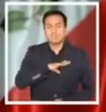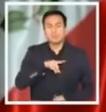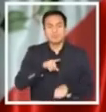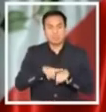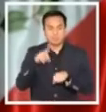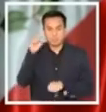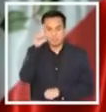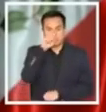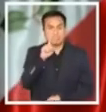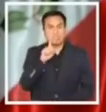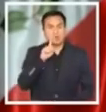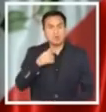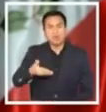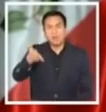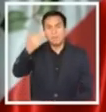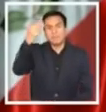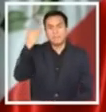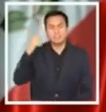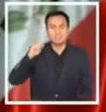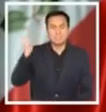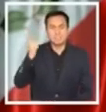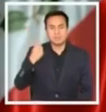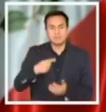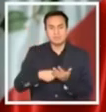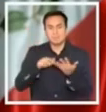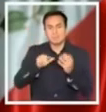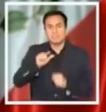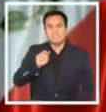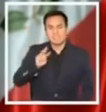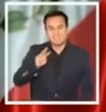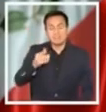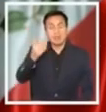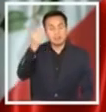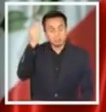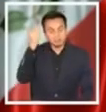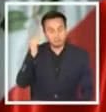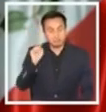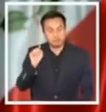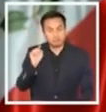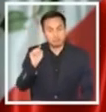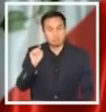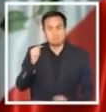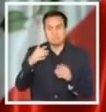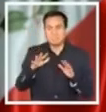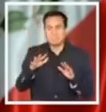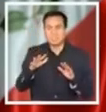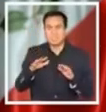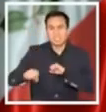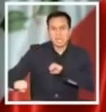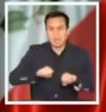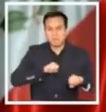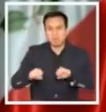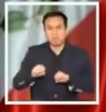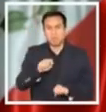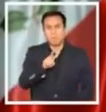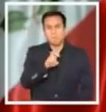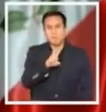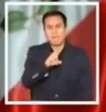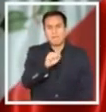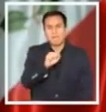momentos difíciles que estábamos pasando, en septiembre de 1973, después del duro terremoto de